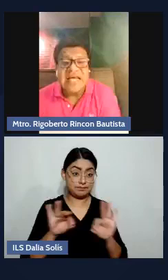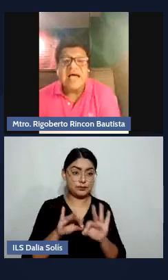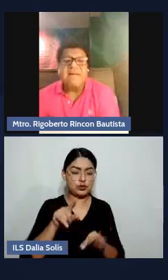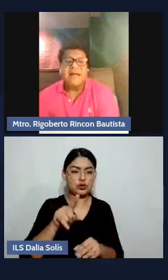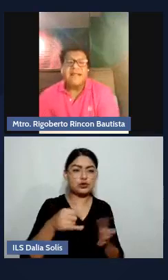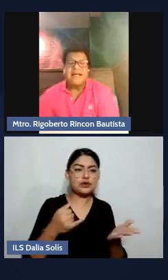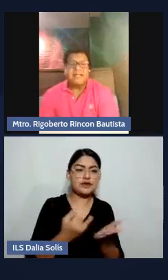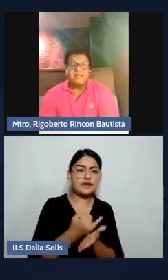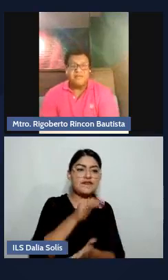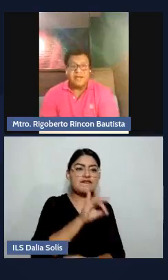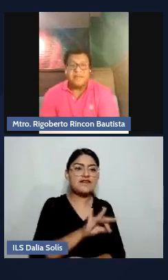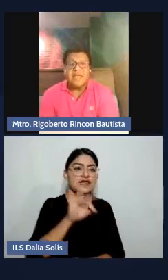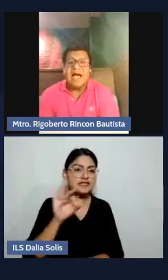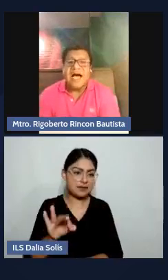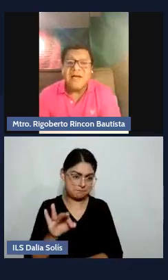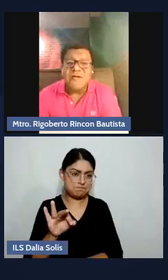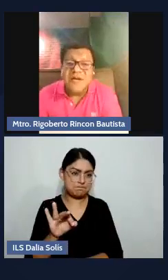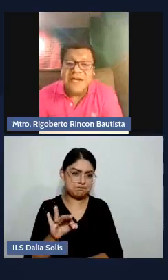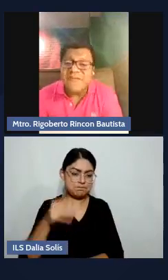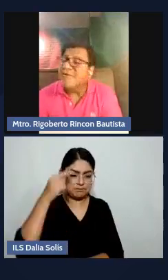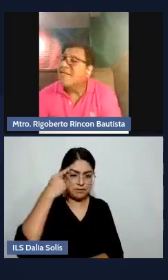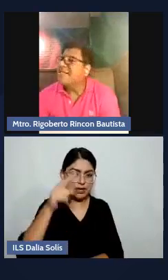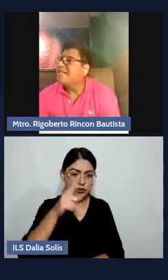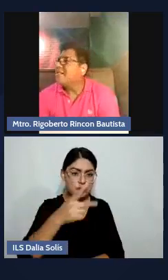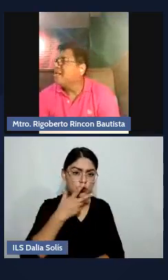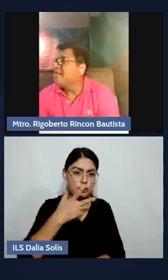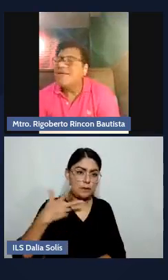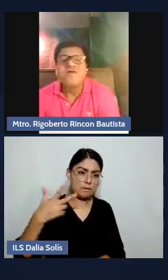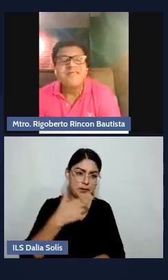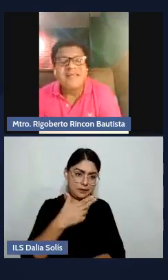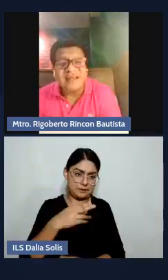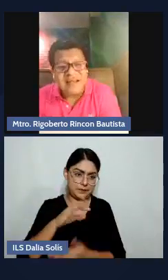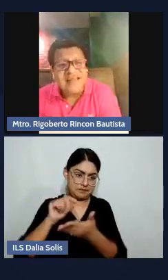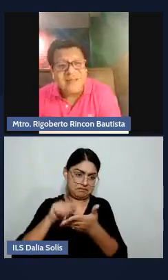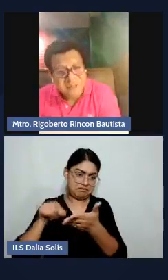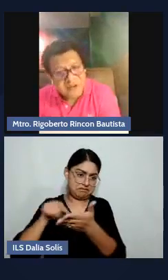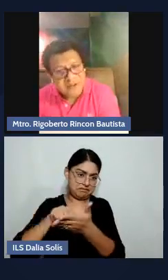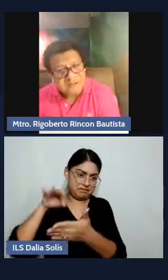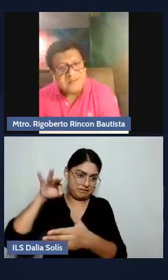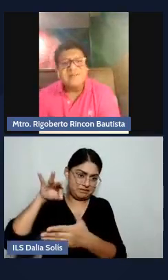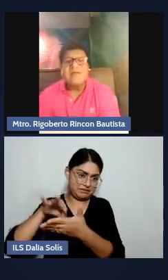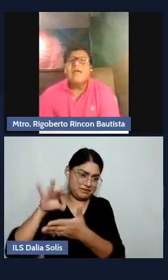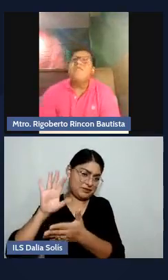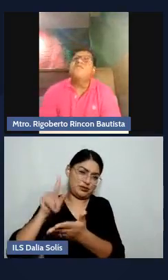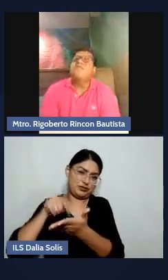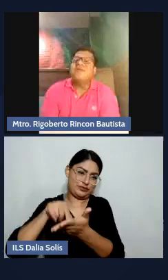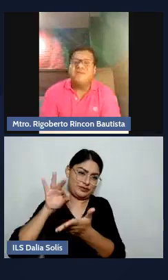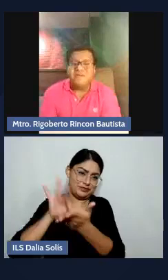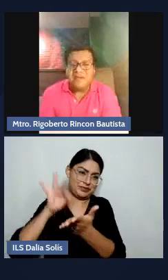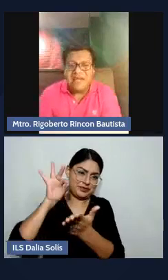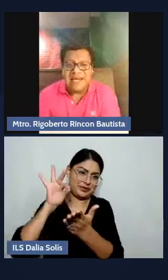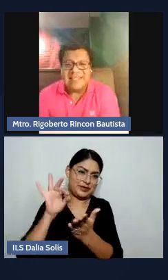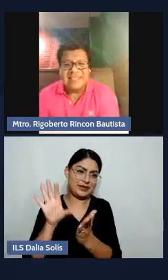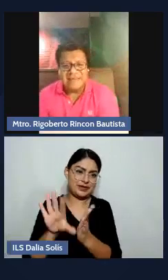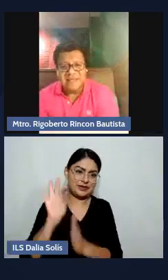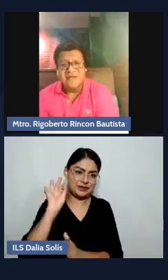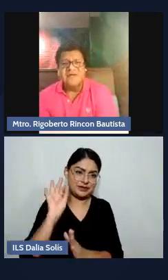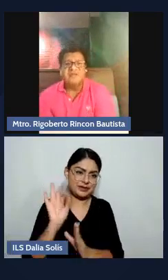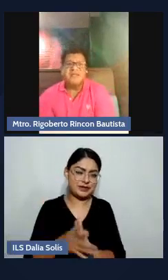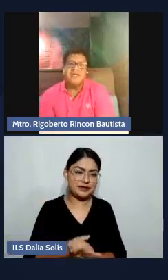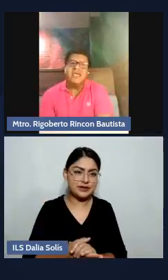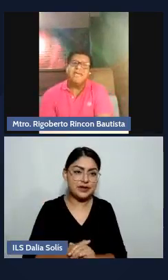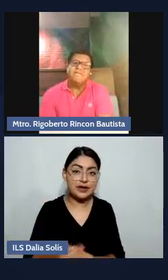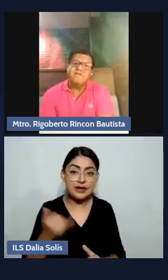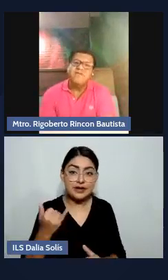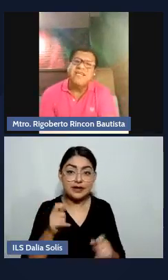de fumar. Algo bien importante que tiene que ver nuestra red de apoyo. Informar a familiares y amigos y